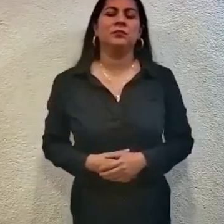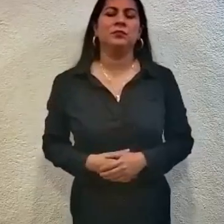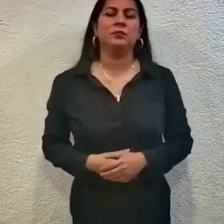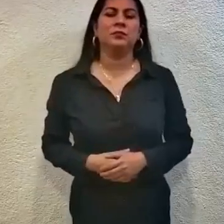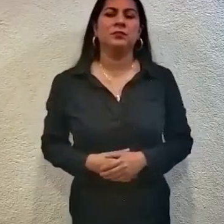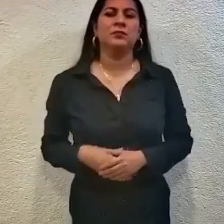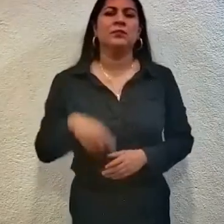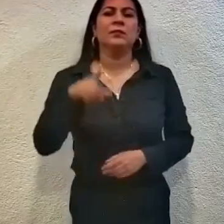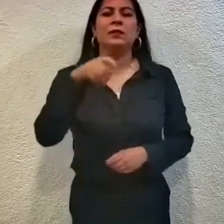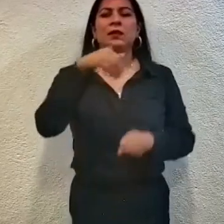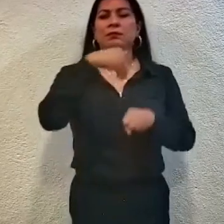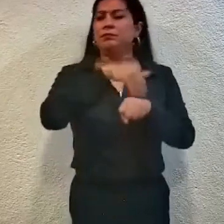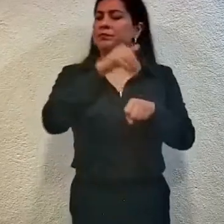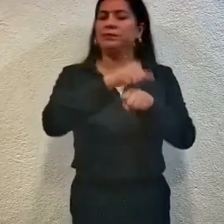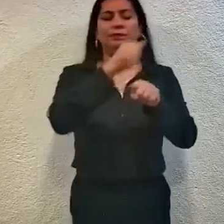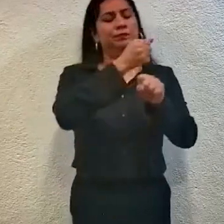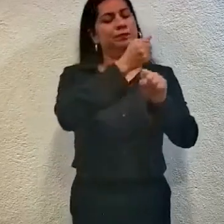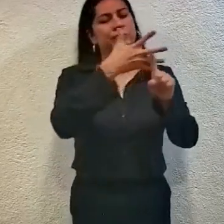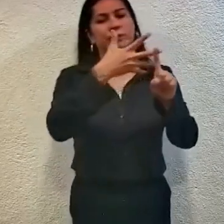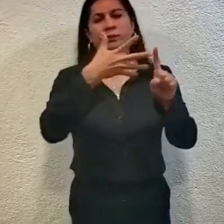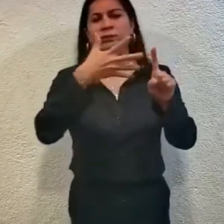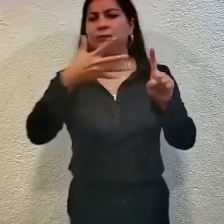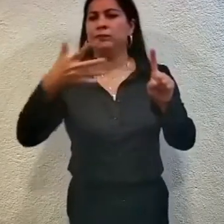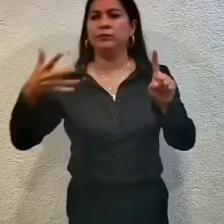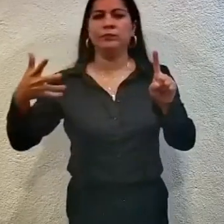TEE/GIN/009/2024 y